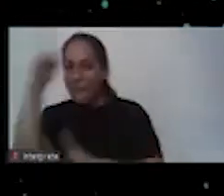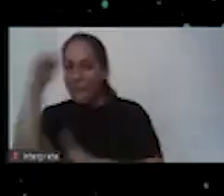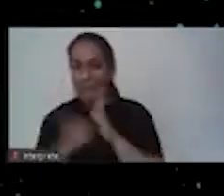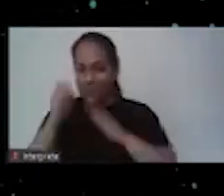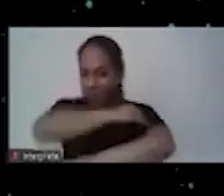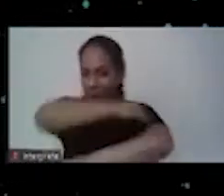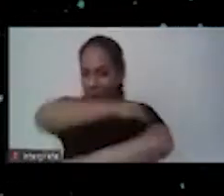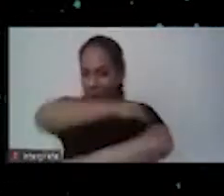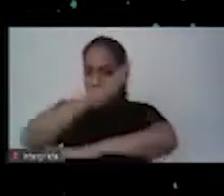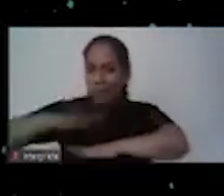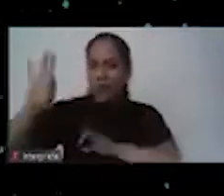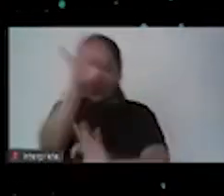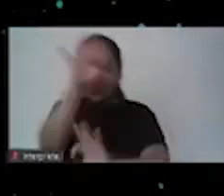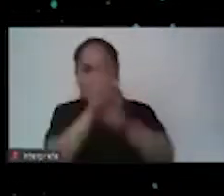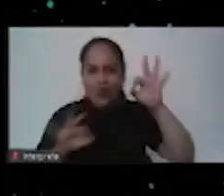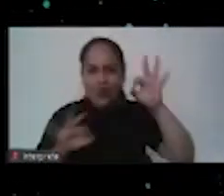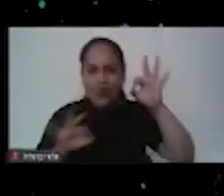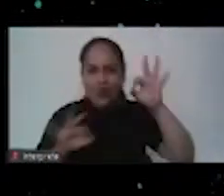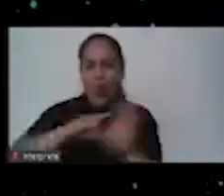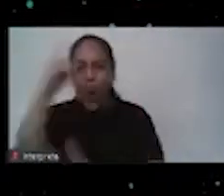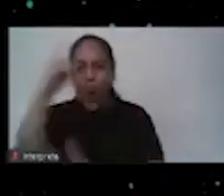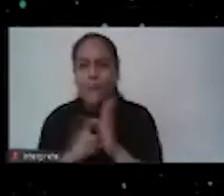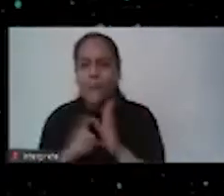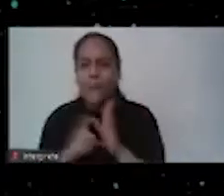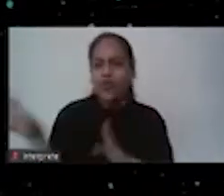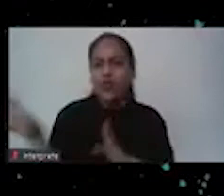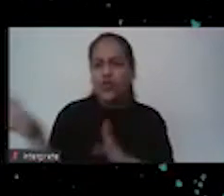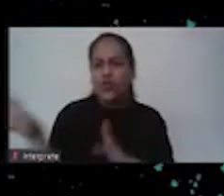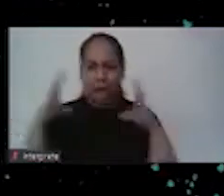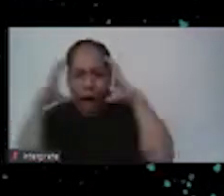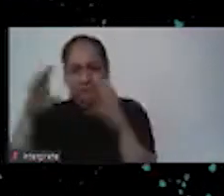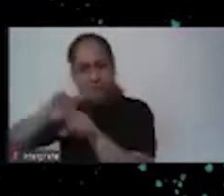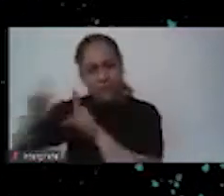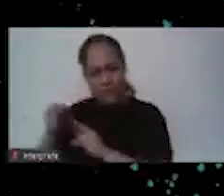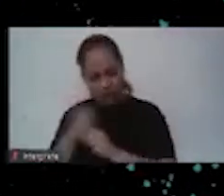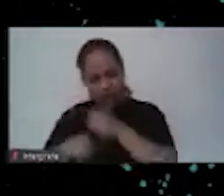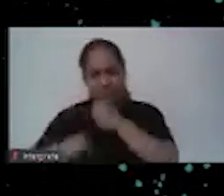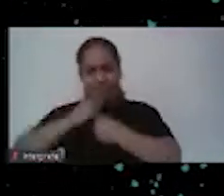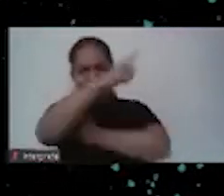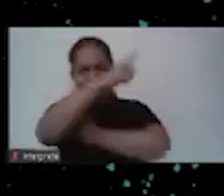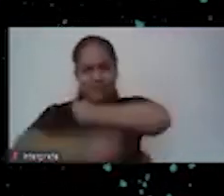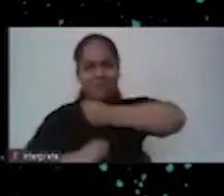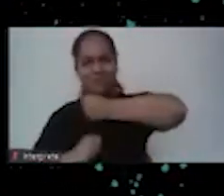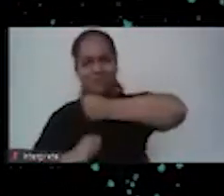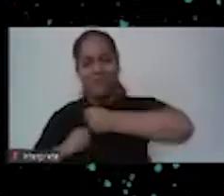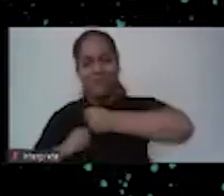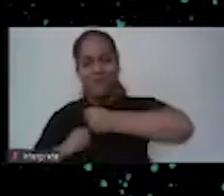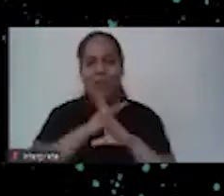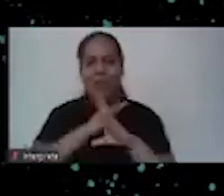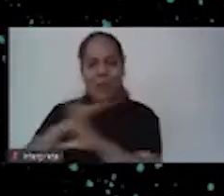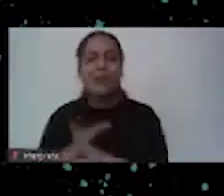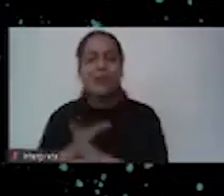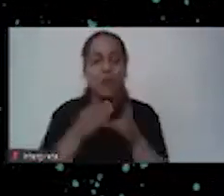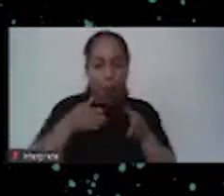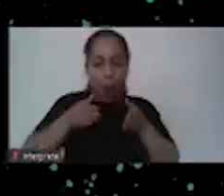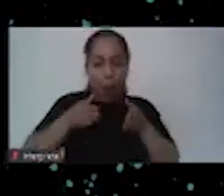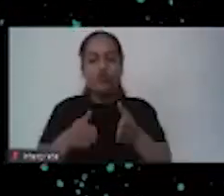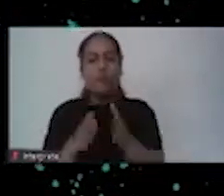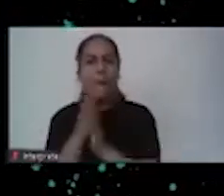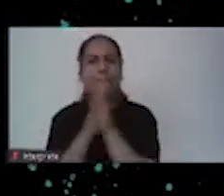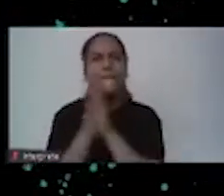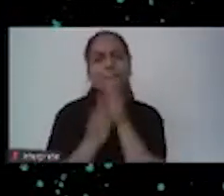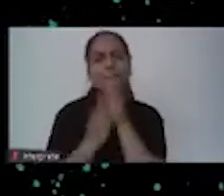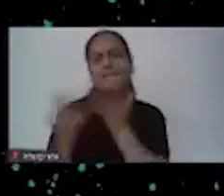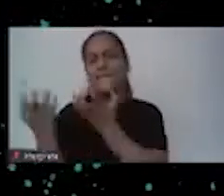el escudo de todas las cabezas. Soy la tumba de todas las esperanzas.